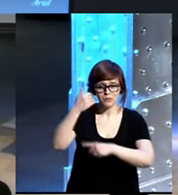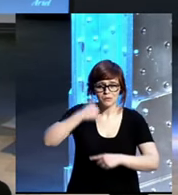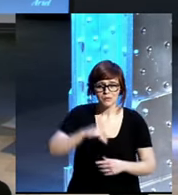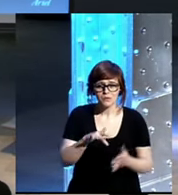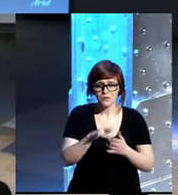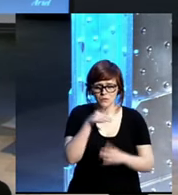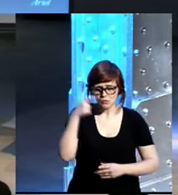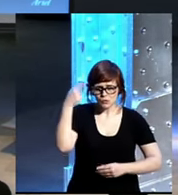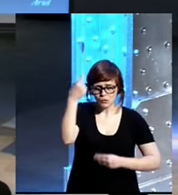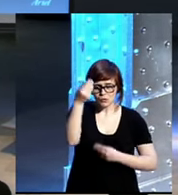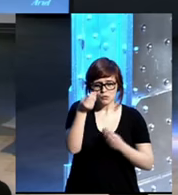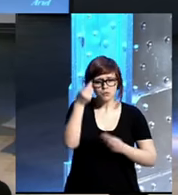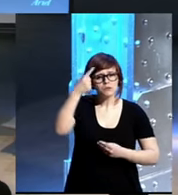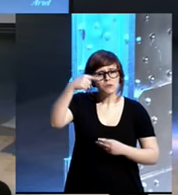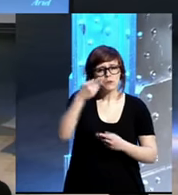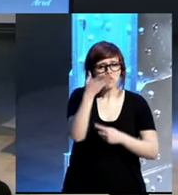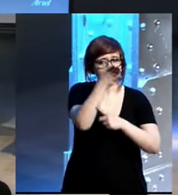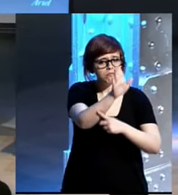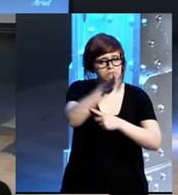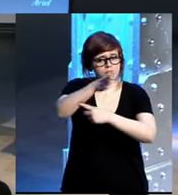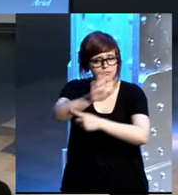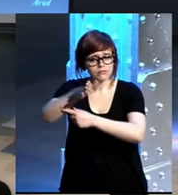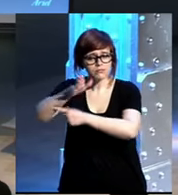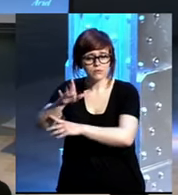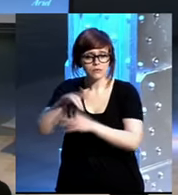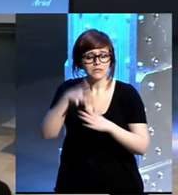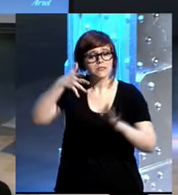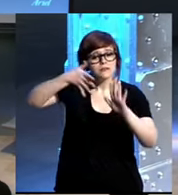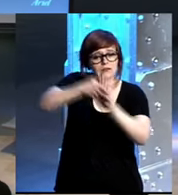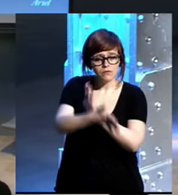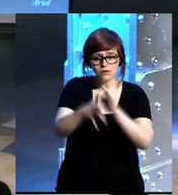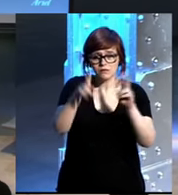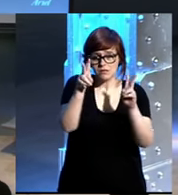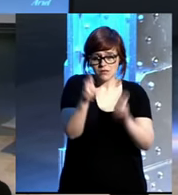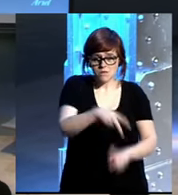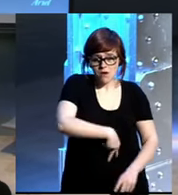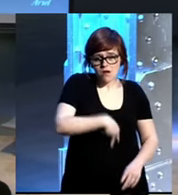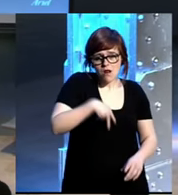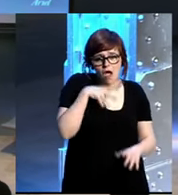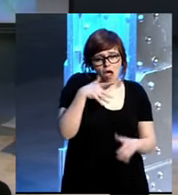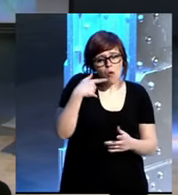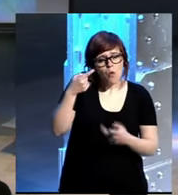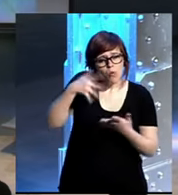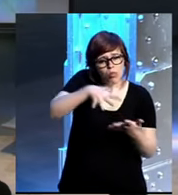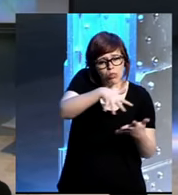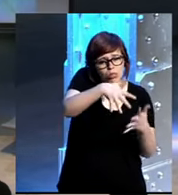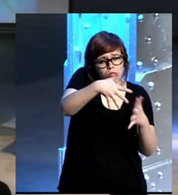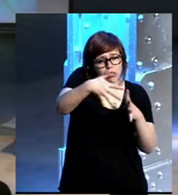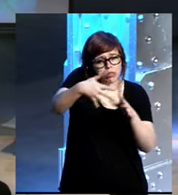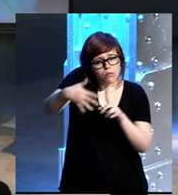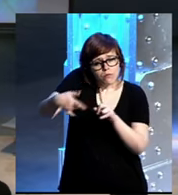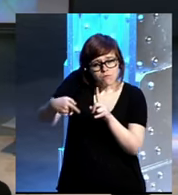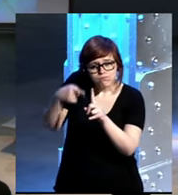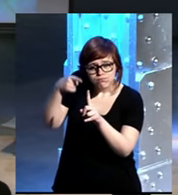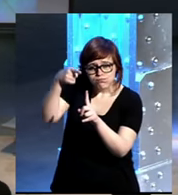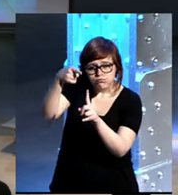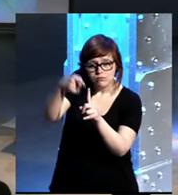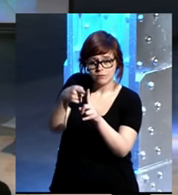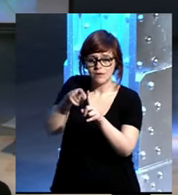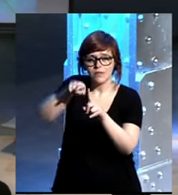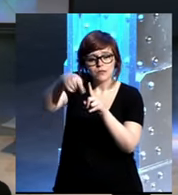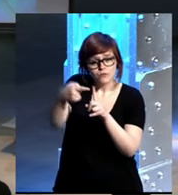ido planteando hemos pasado de lo genérico a lo un poco más concreto, y luego Sonia seguirá con algo más concreto y con una